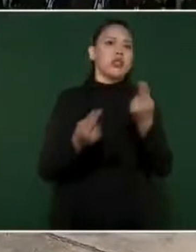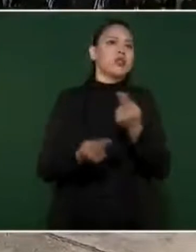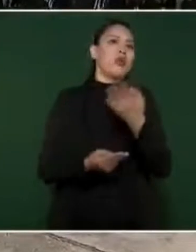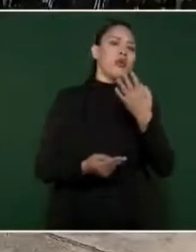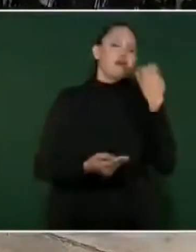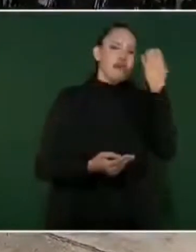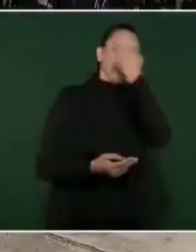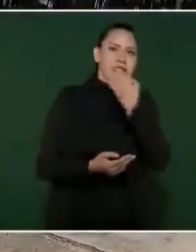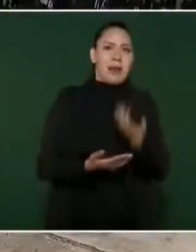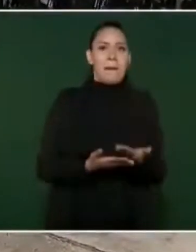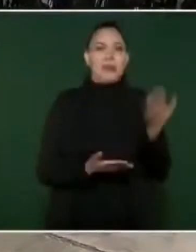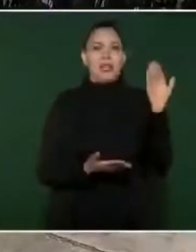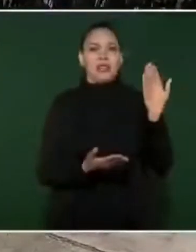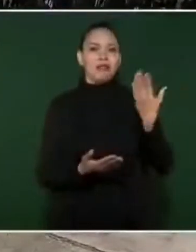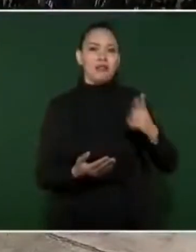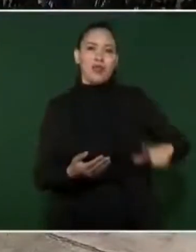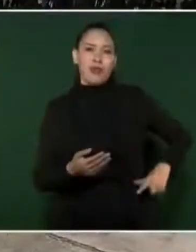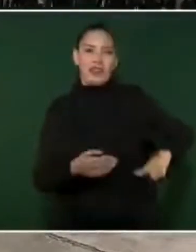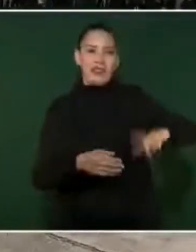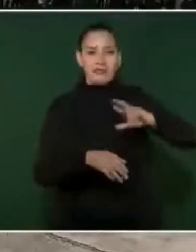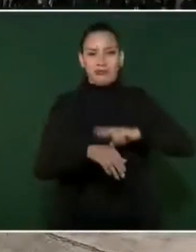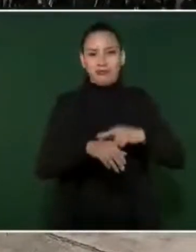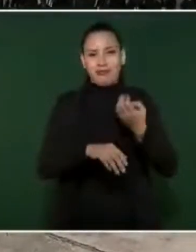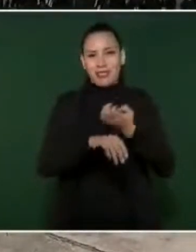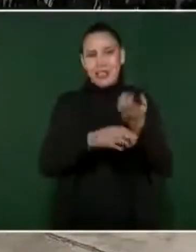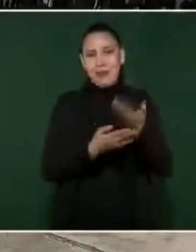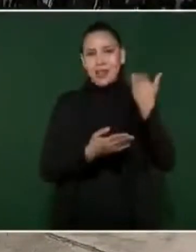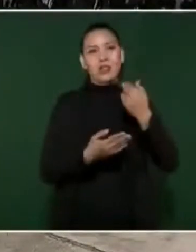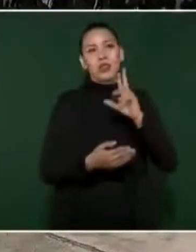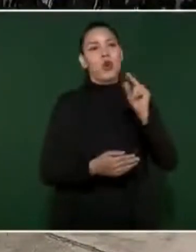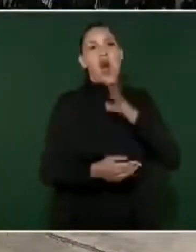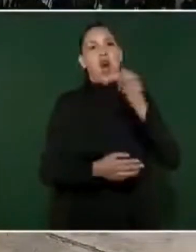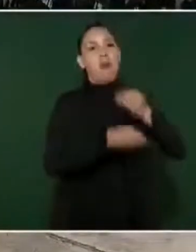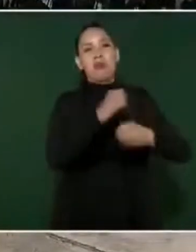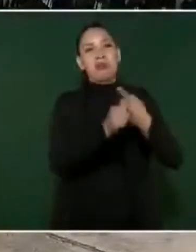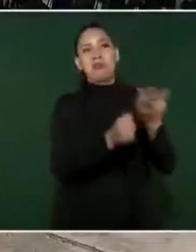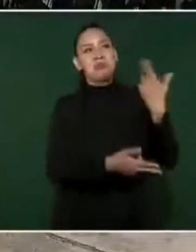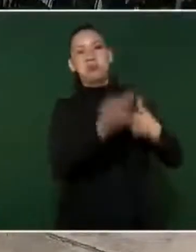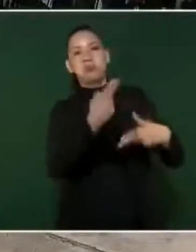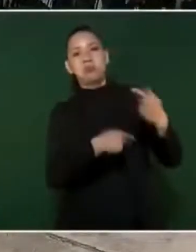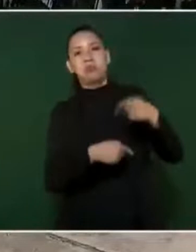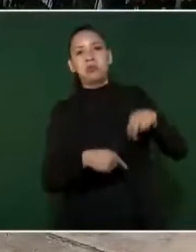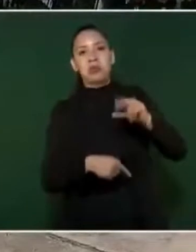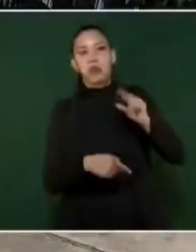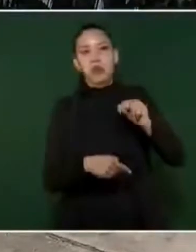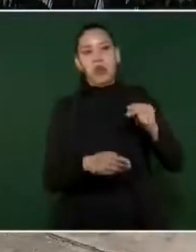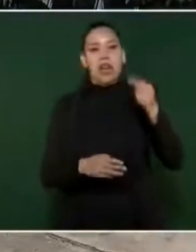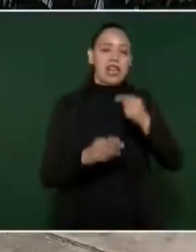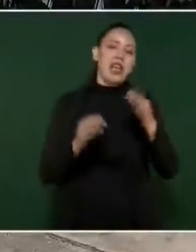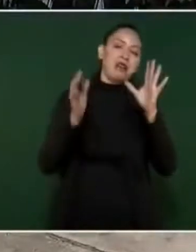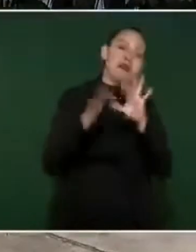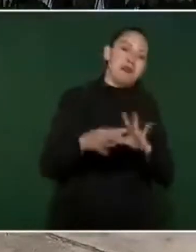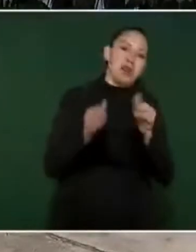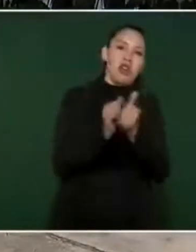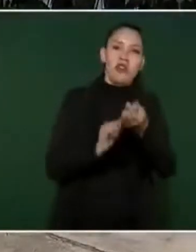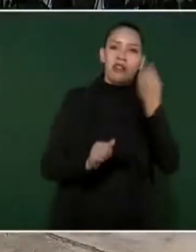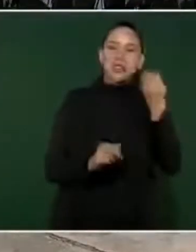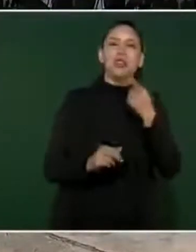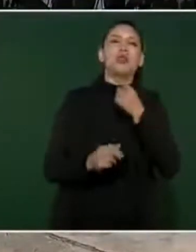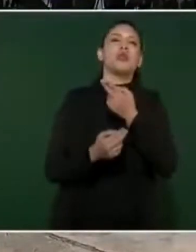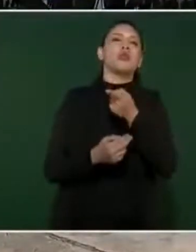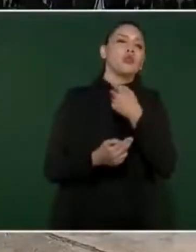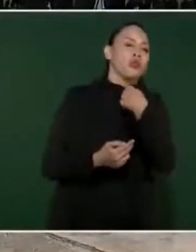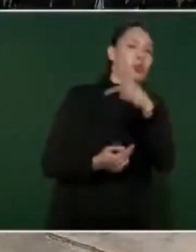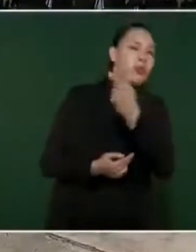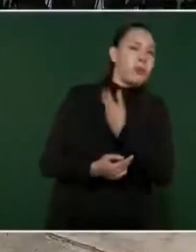no hubo mucha oportunidad de venir usted como viene el día de hoy, a dar una conferencia matutina. ¿Cómo evalúa todo lo que está pasando